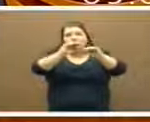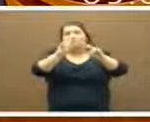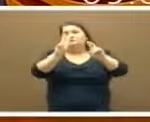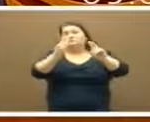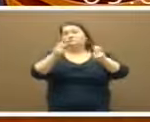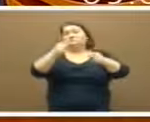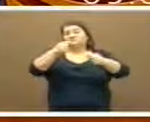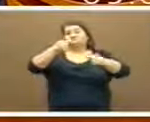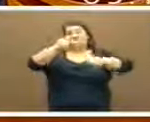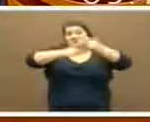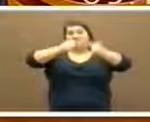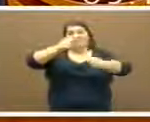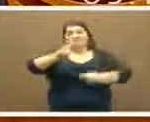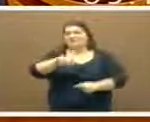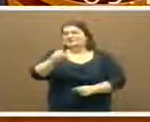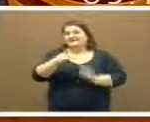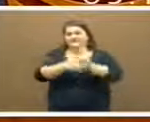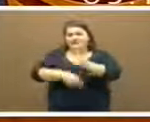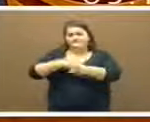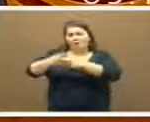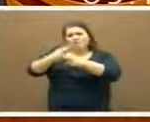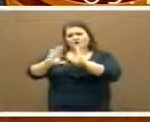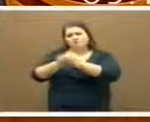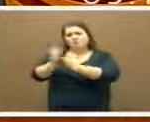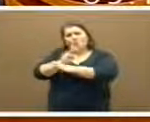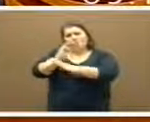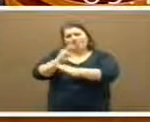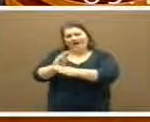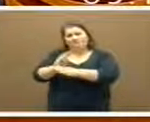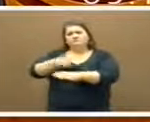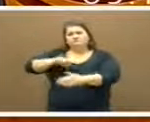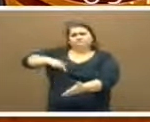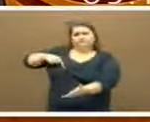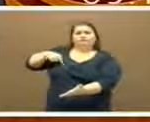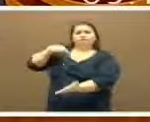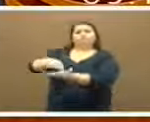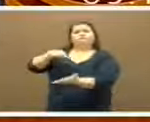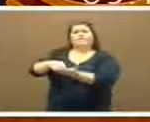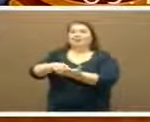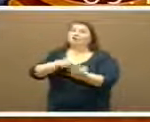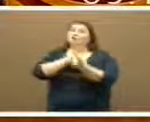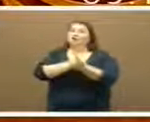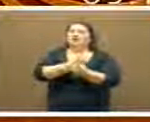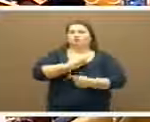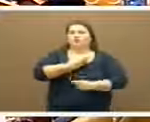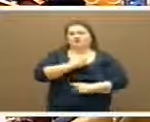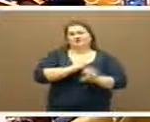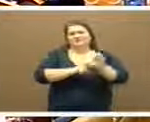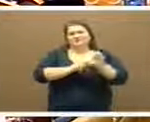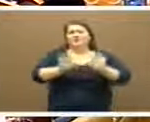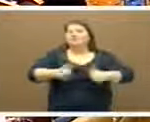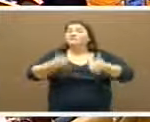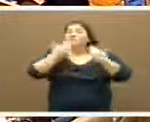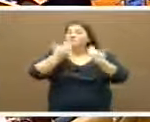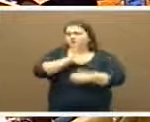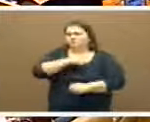presidente, vienen a denunciar las políticas del Partido Popular para con los ayuntamientos de Extremadura. Nada más y muchas gracias, señor presidente.